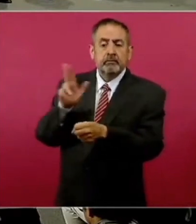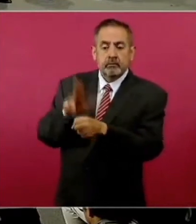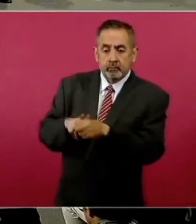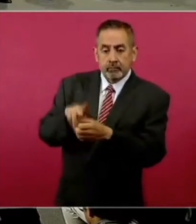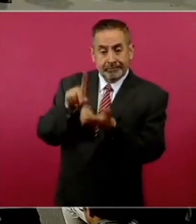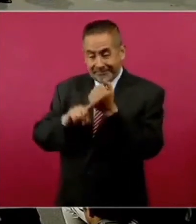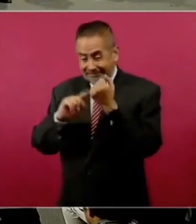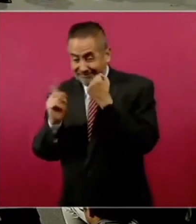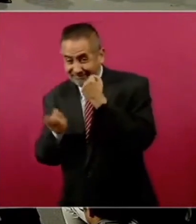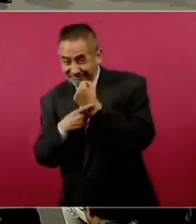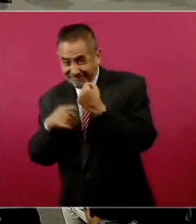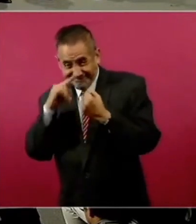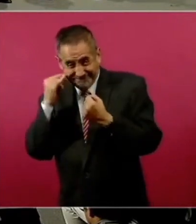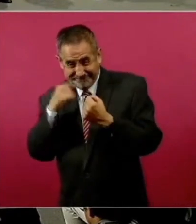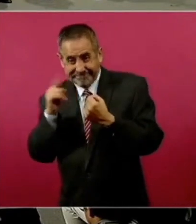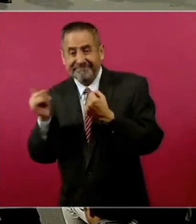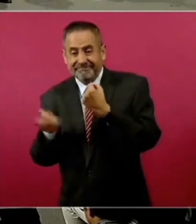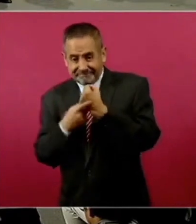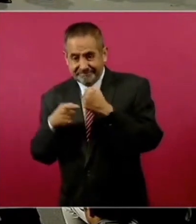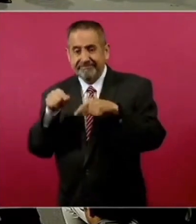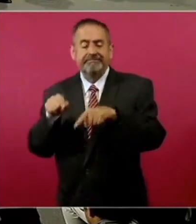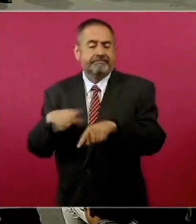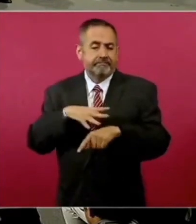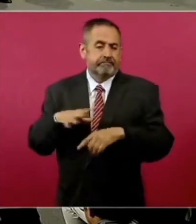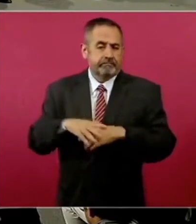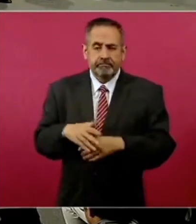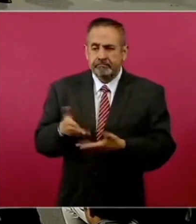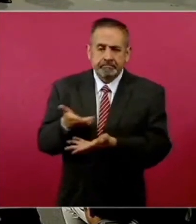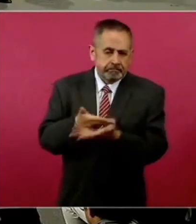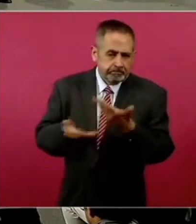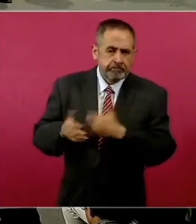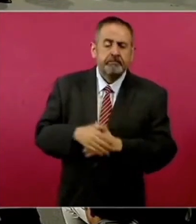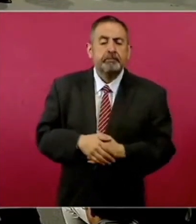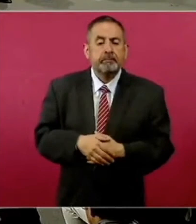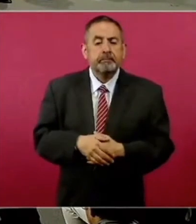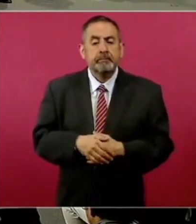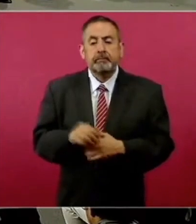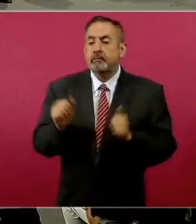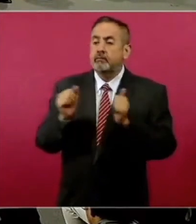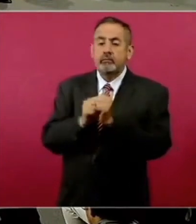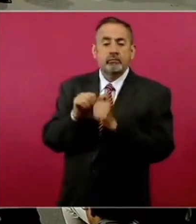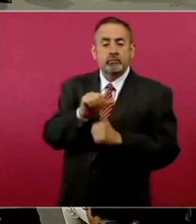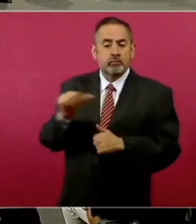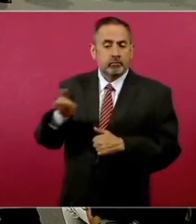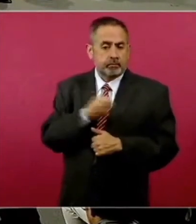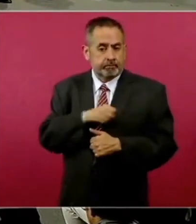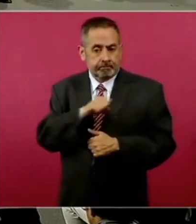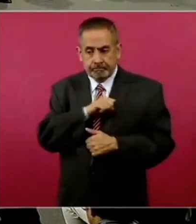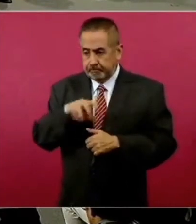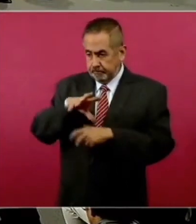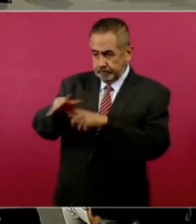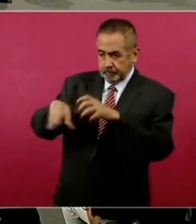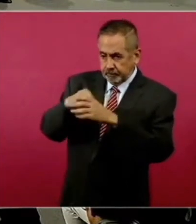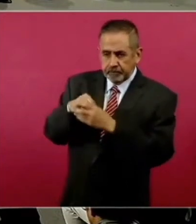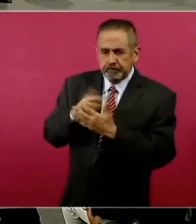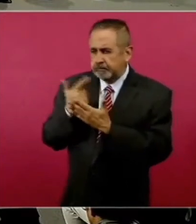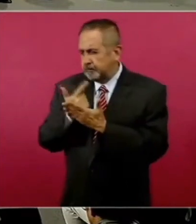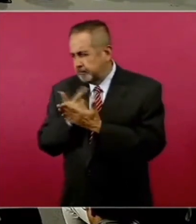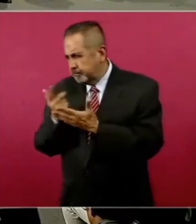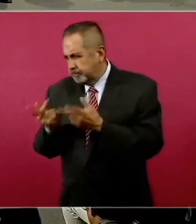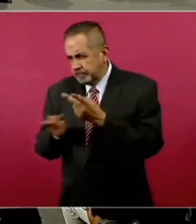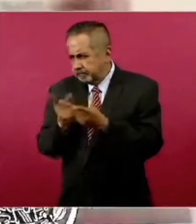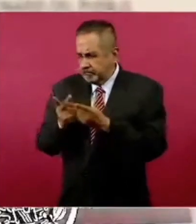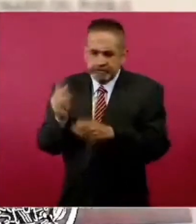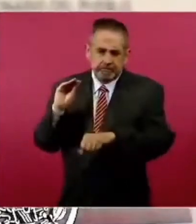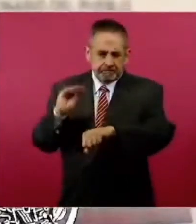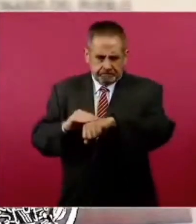y sus servicios médicos junto con el personal de salud en todas estas etapas de levantamiento y ya de